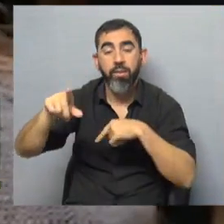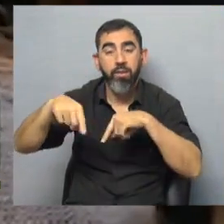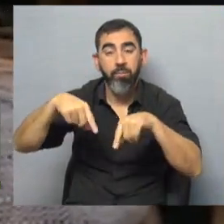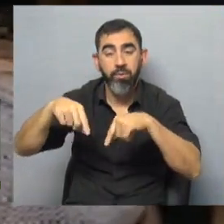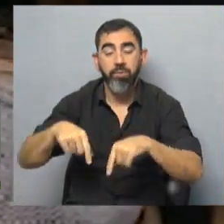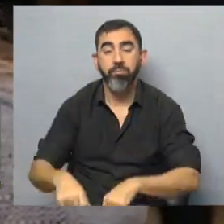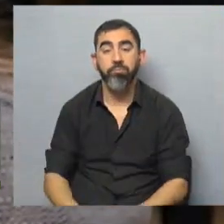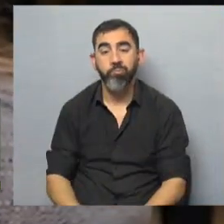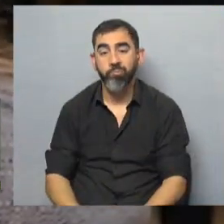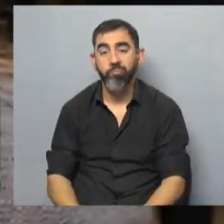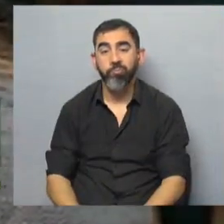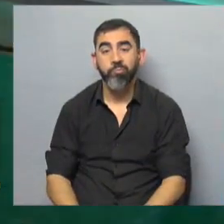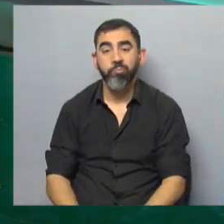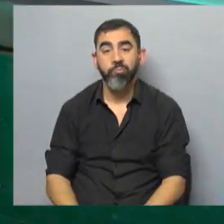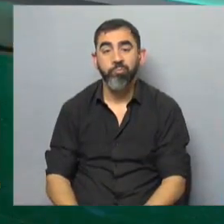Marcel.